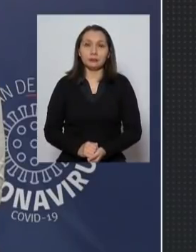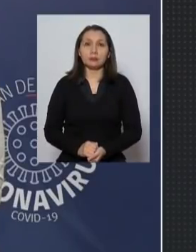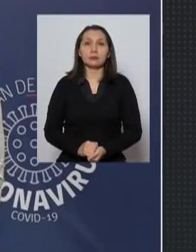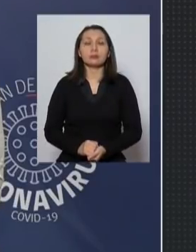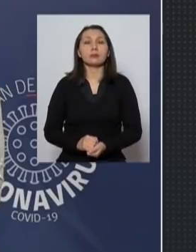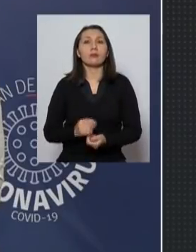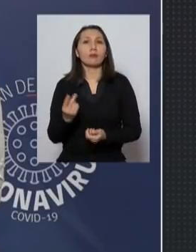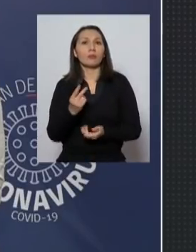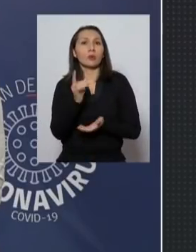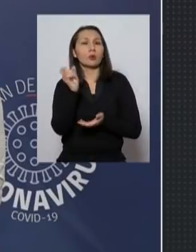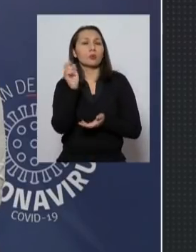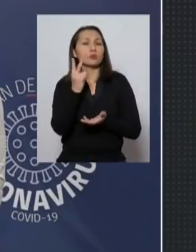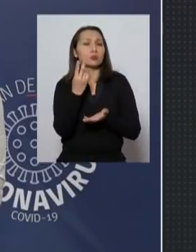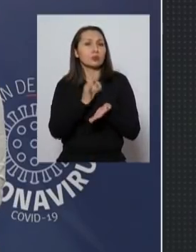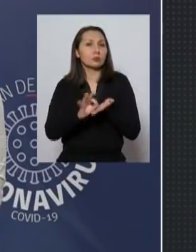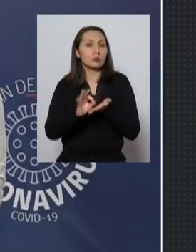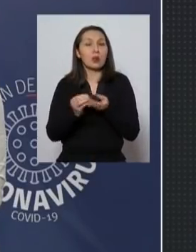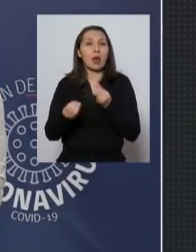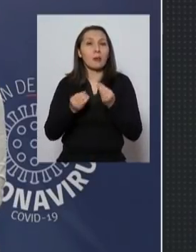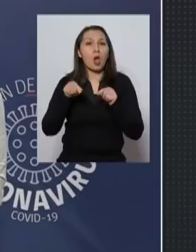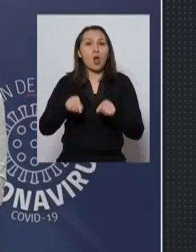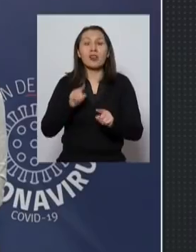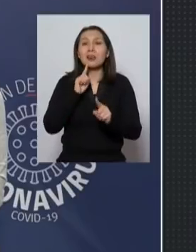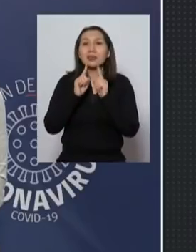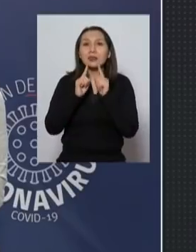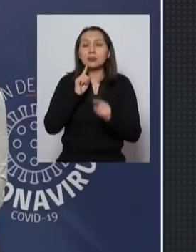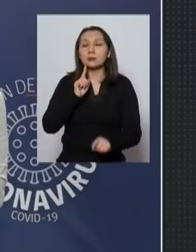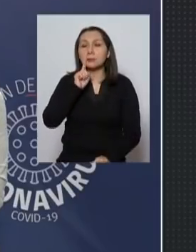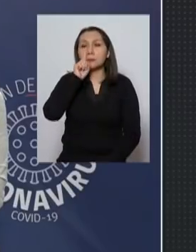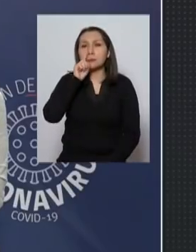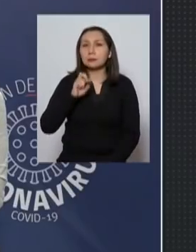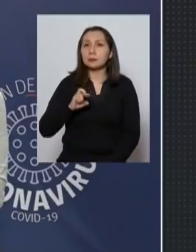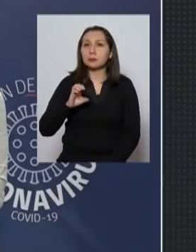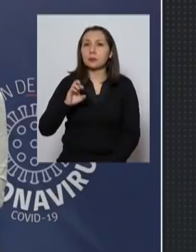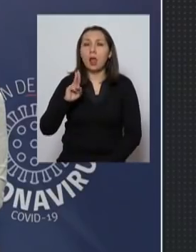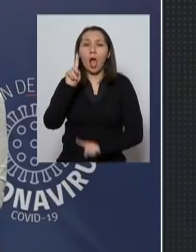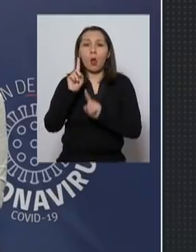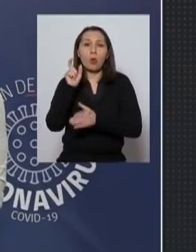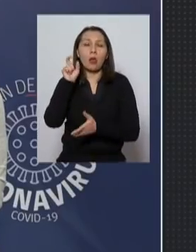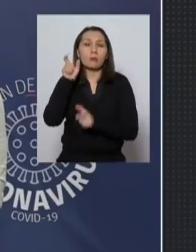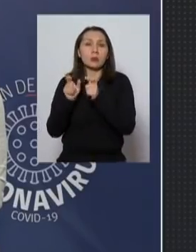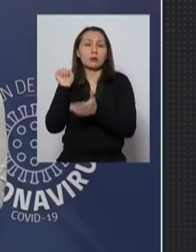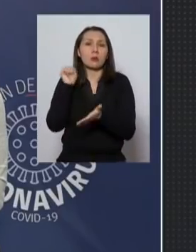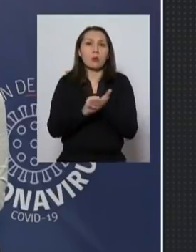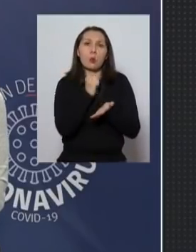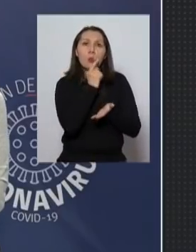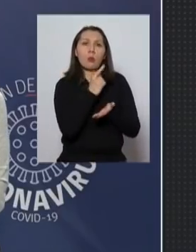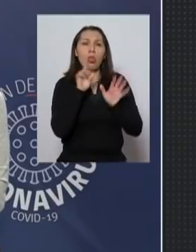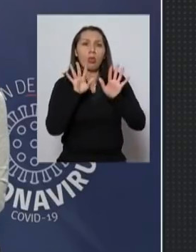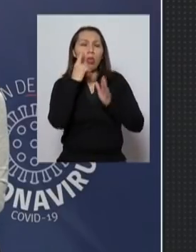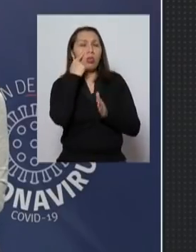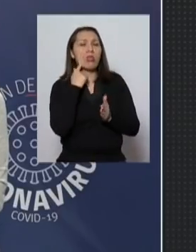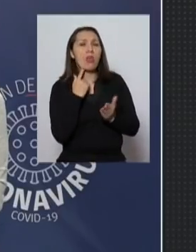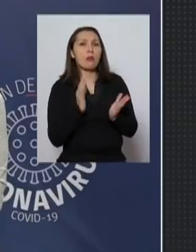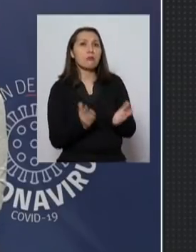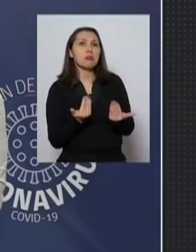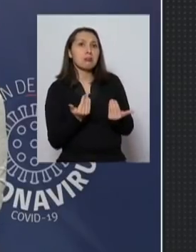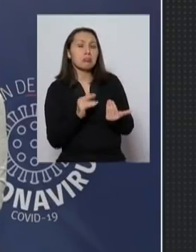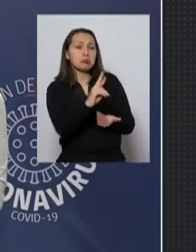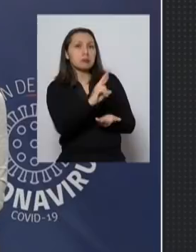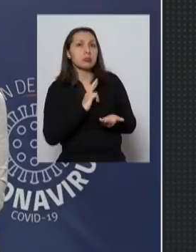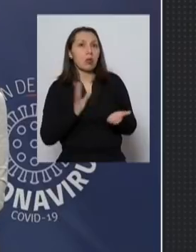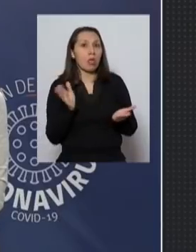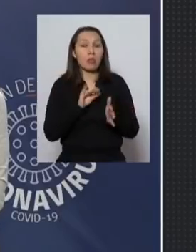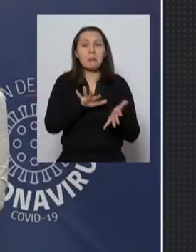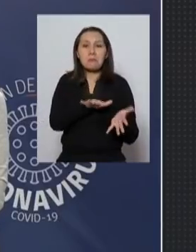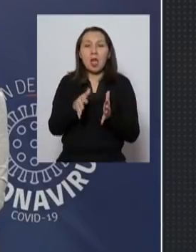Secretarios, ¿qué ocurre hoy día con los test PCR? Hay denuncias de personas que llevan más de 10 días esperando resultados, a pesar que se había dicho que